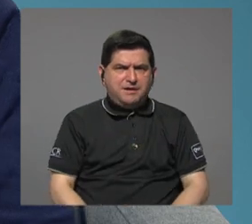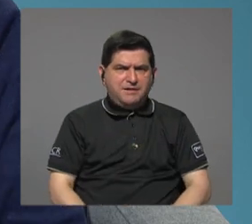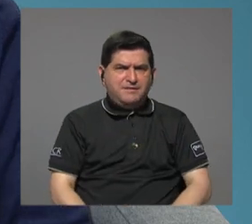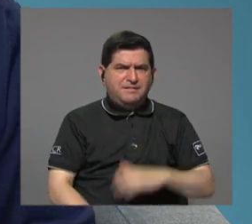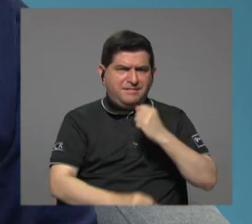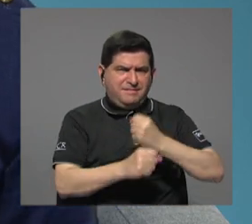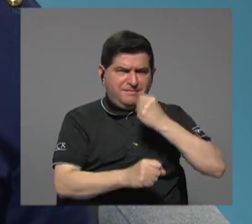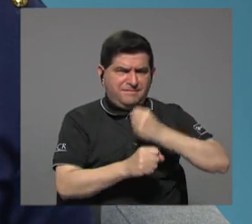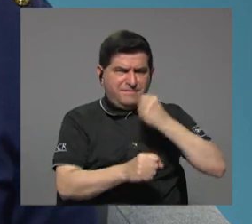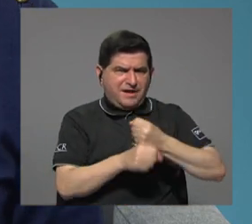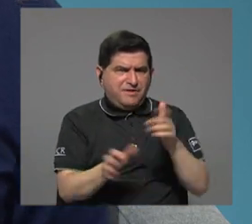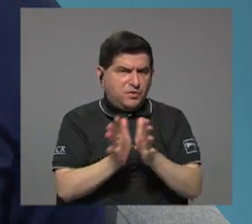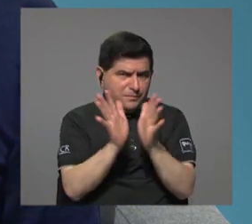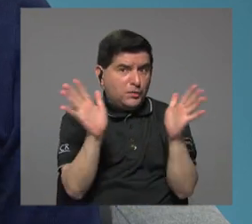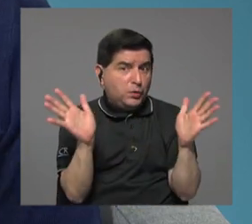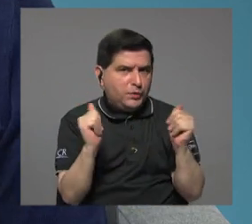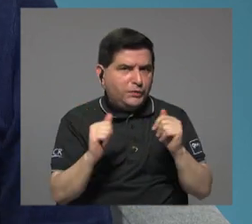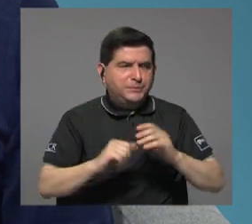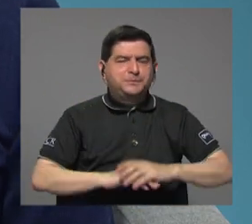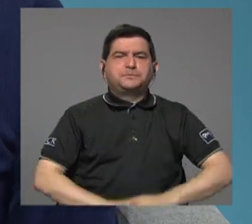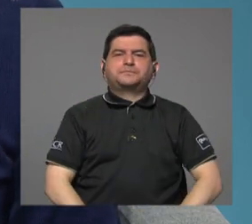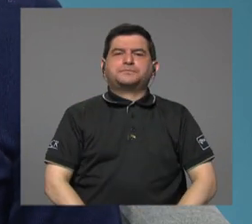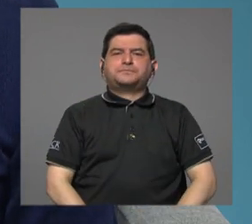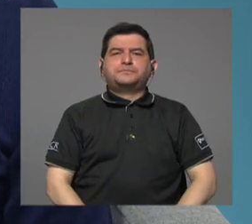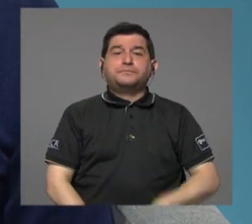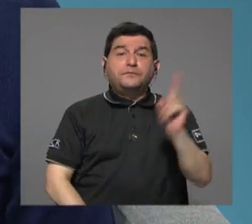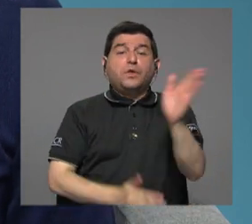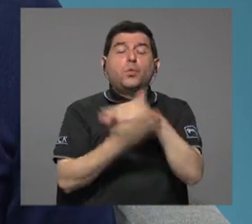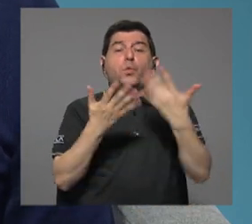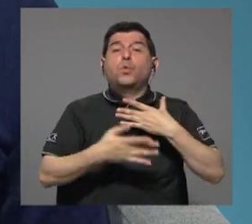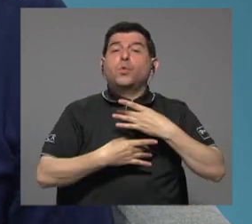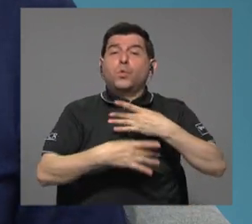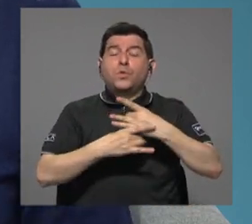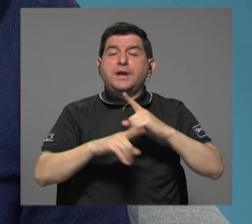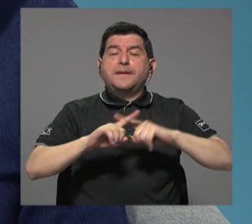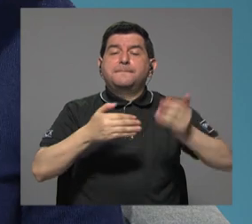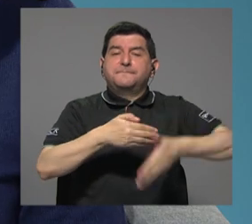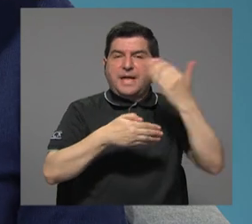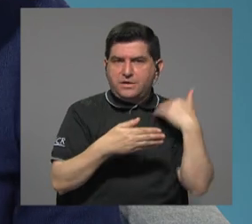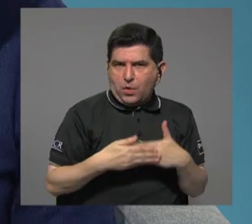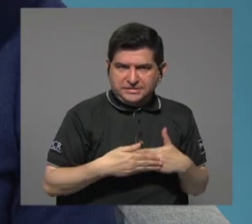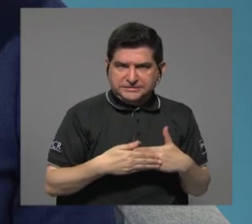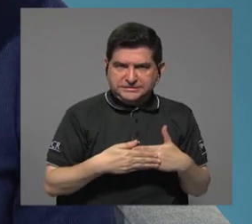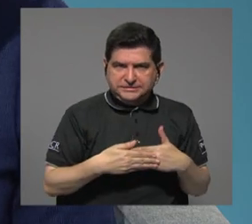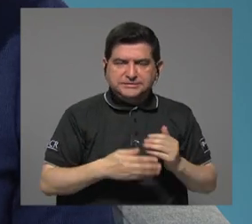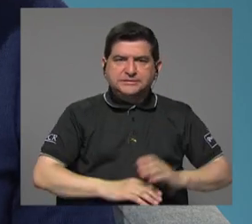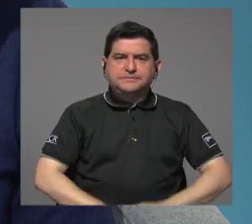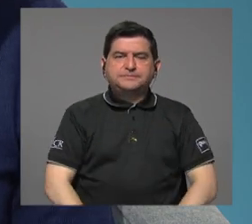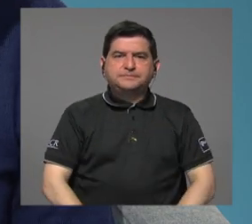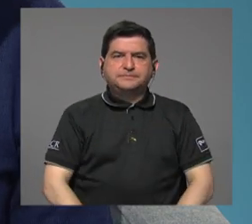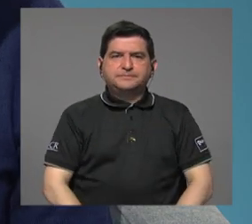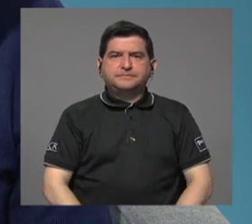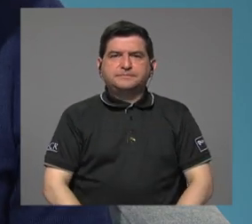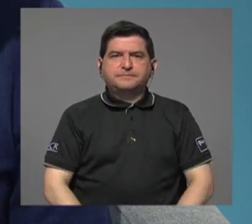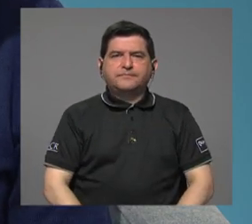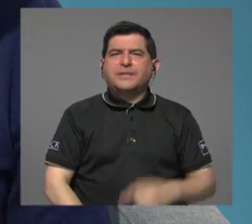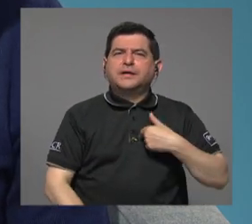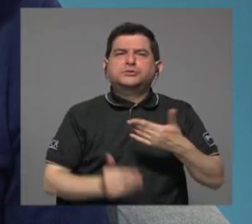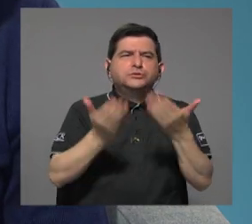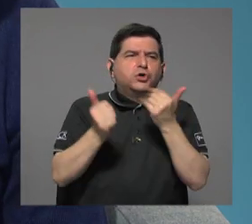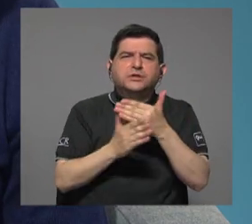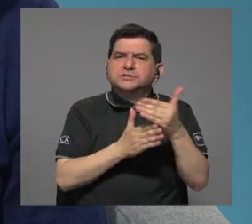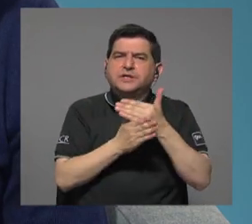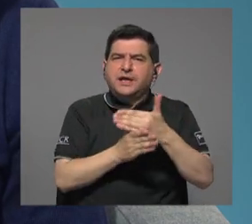empleo público bueno y tenemos una sección muy interesante pero antes antes este yo quisiera